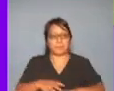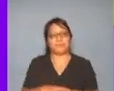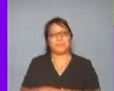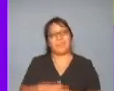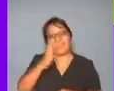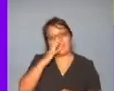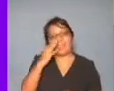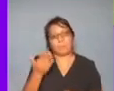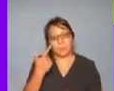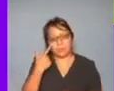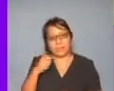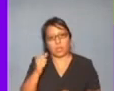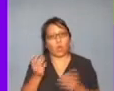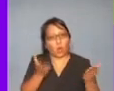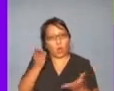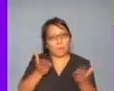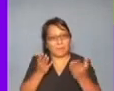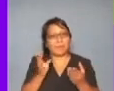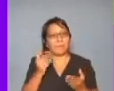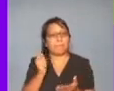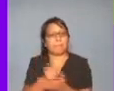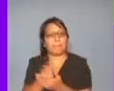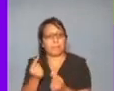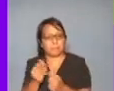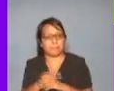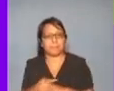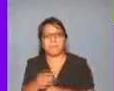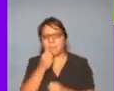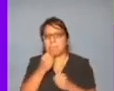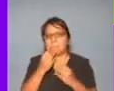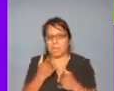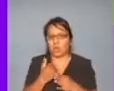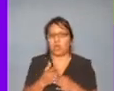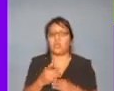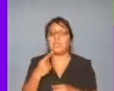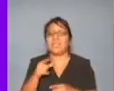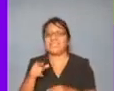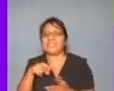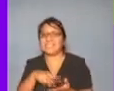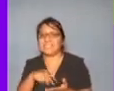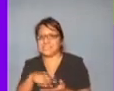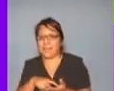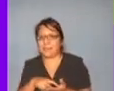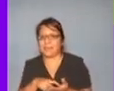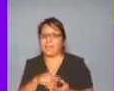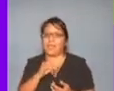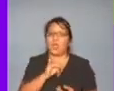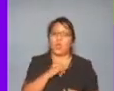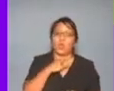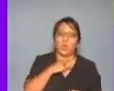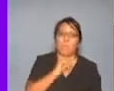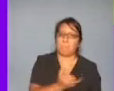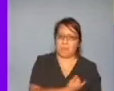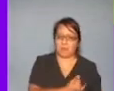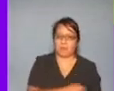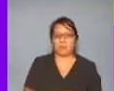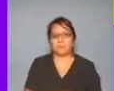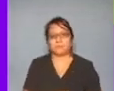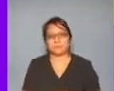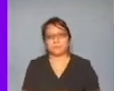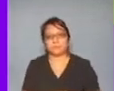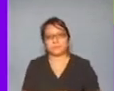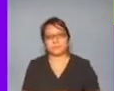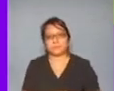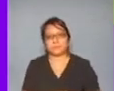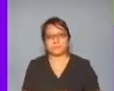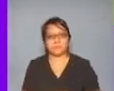en la tarifa. Por eso recién les decía, muchas veces la tarifa es mucho mejor que la de Salta, y tiene que ver con eso, tiene que ver con la competitividad que hay hoy en día. Bien,